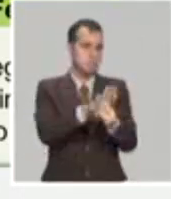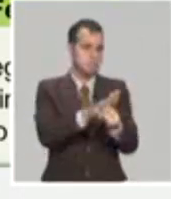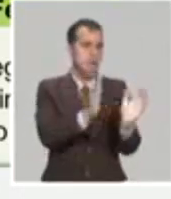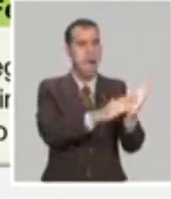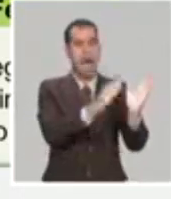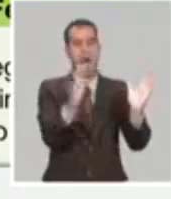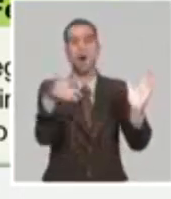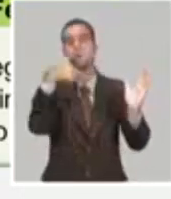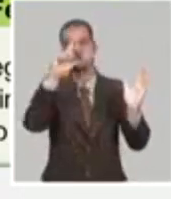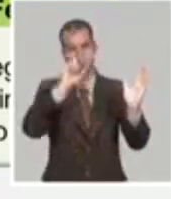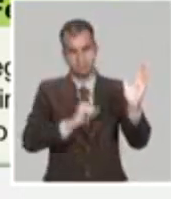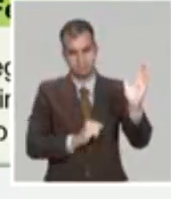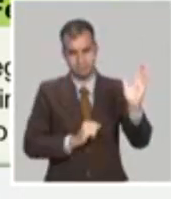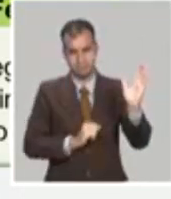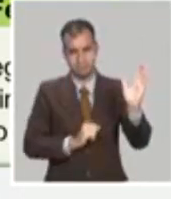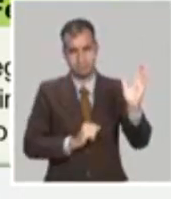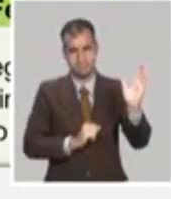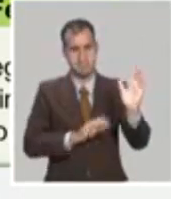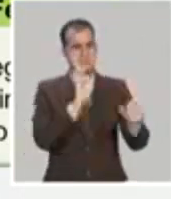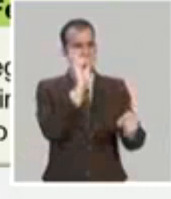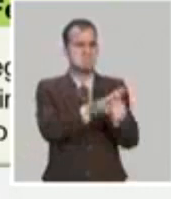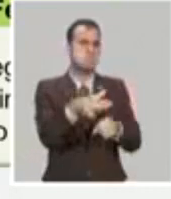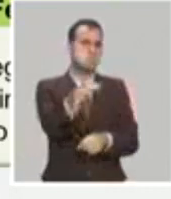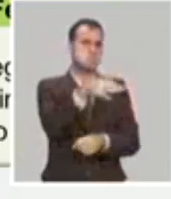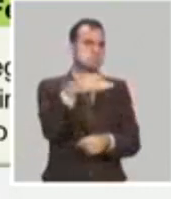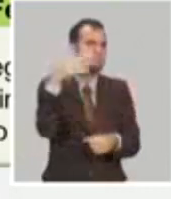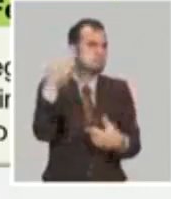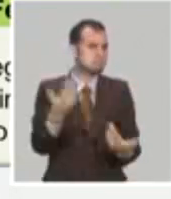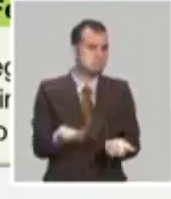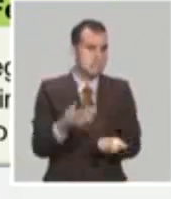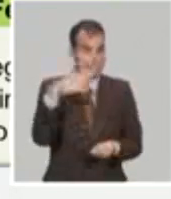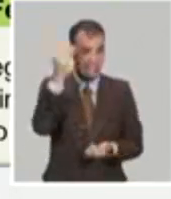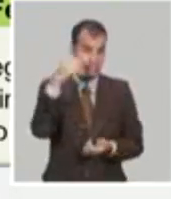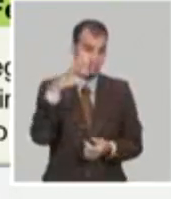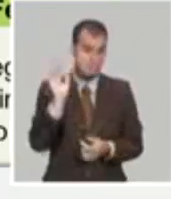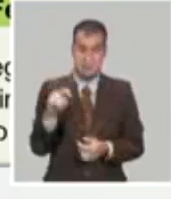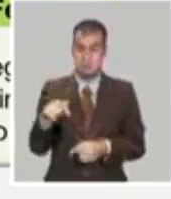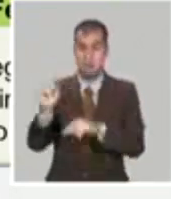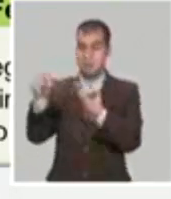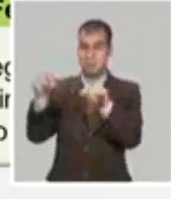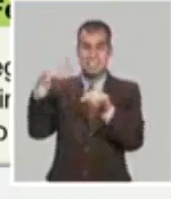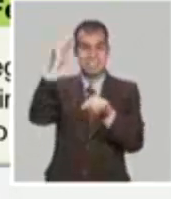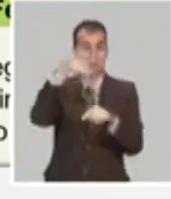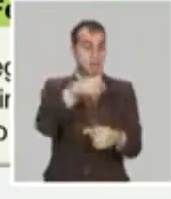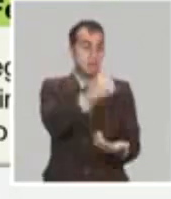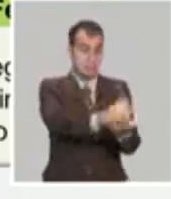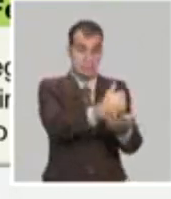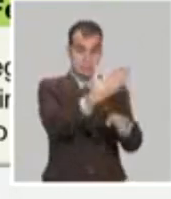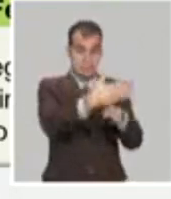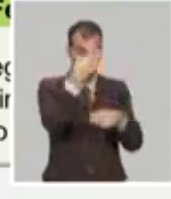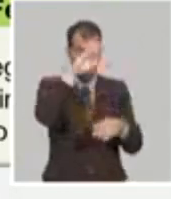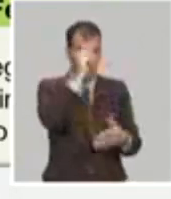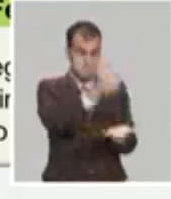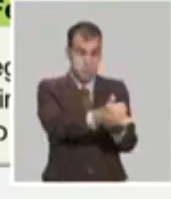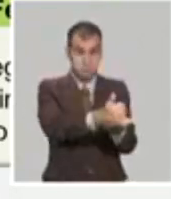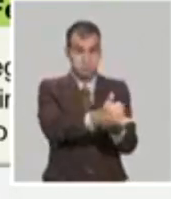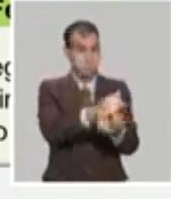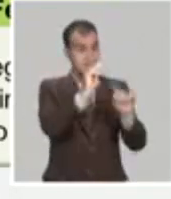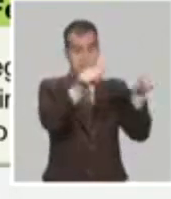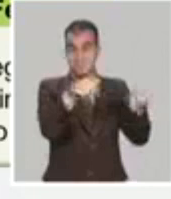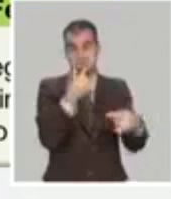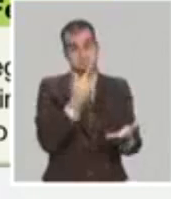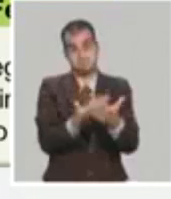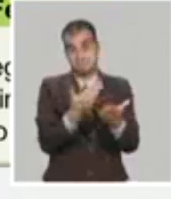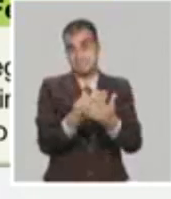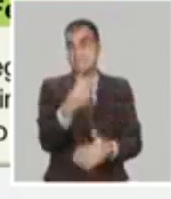junio. Estamos evaluando comenzar por los municipios periféricos, porque aquí nos pasa también lo mismo con el municipio cabecera en Santiago, que forma parte del